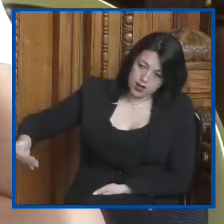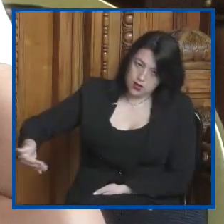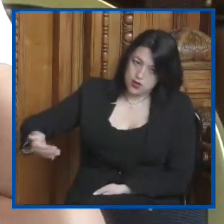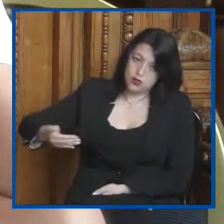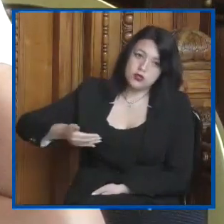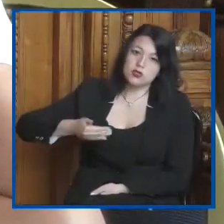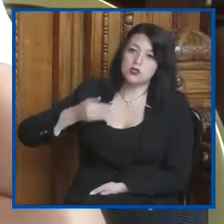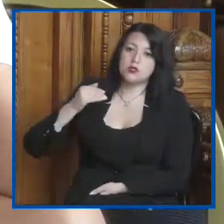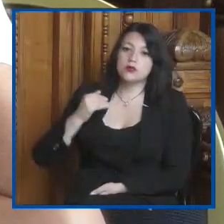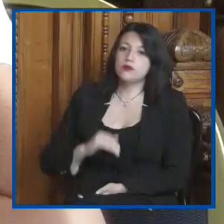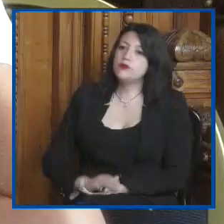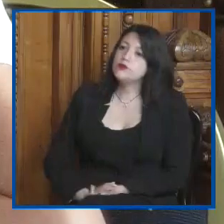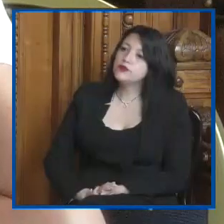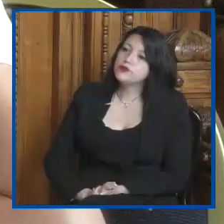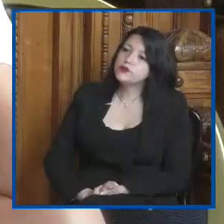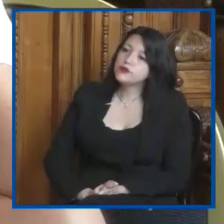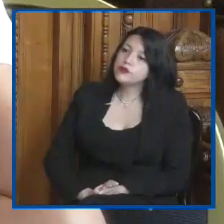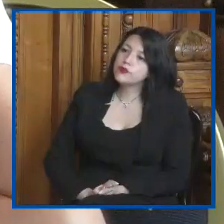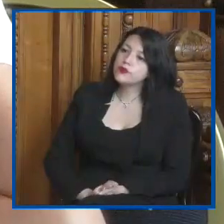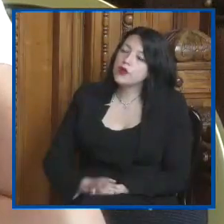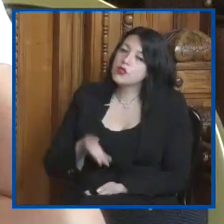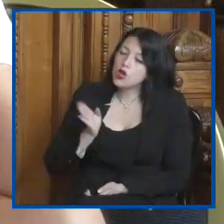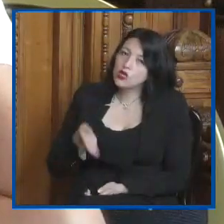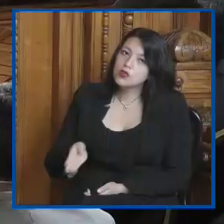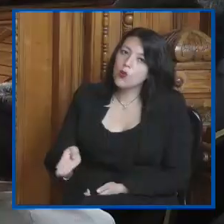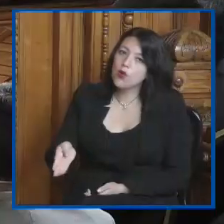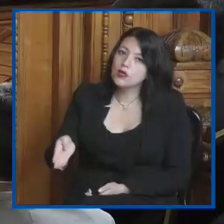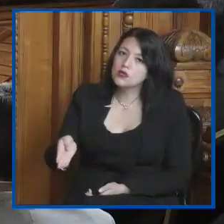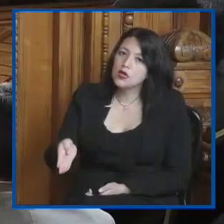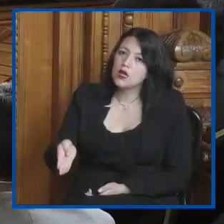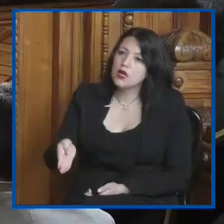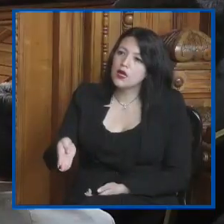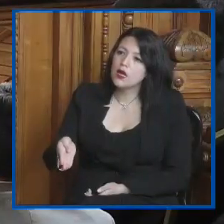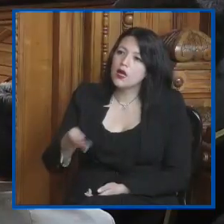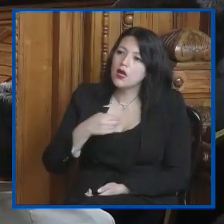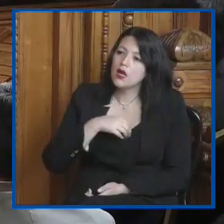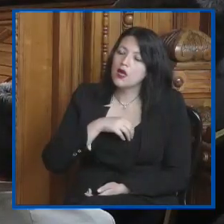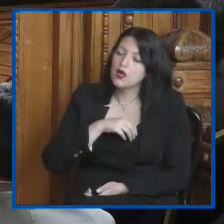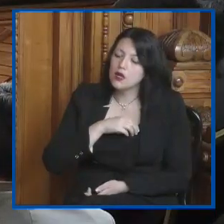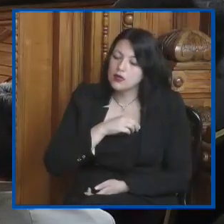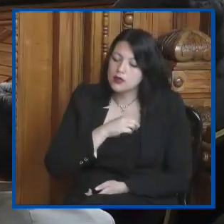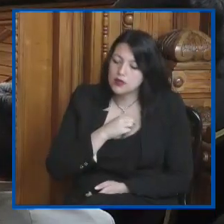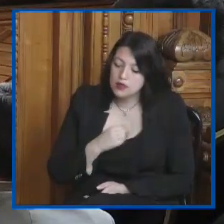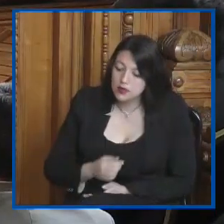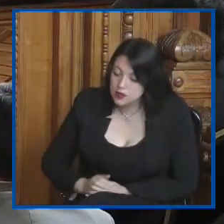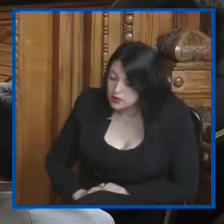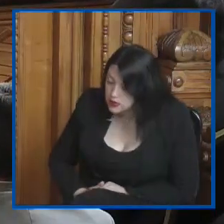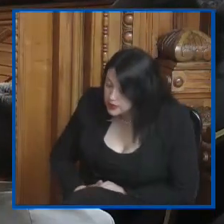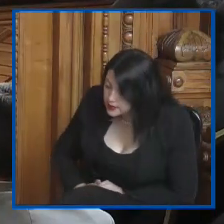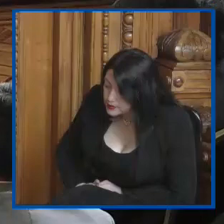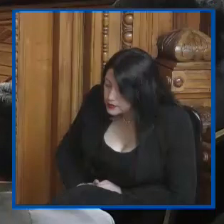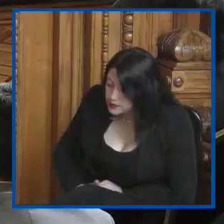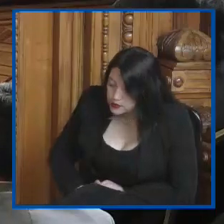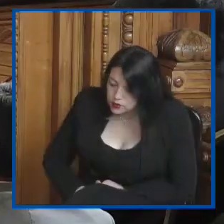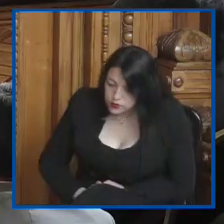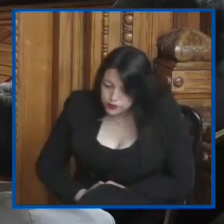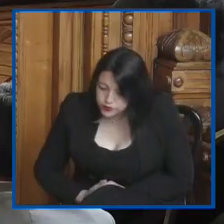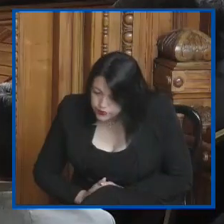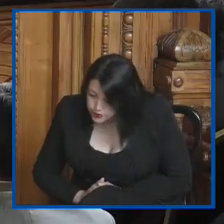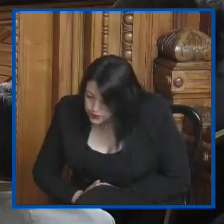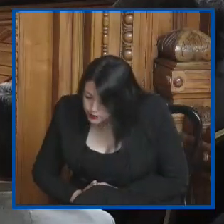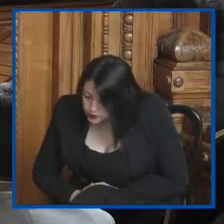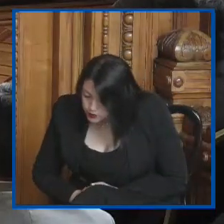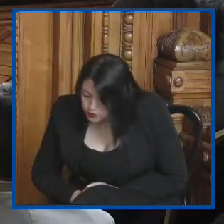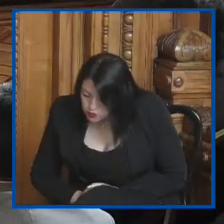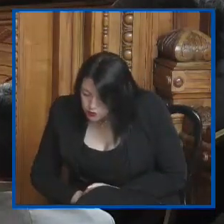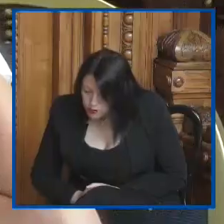efecto dominó y todos los magistrados empiezan a hacer eso, ¿no va a repercutir en la forma de llevar las